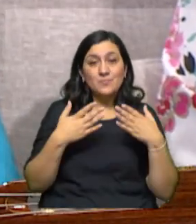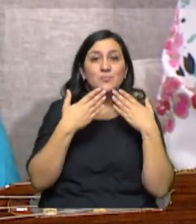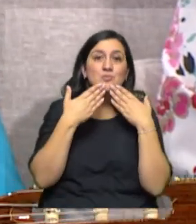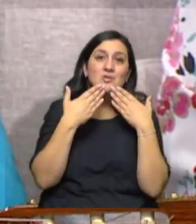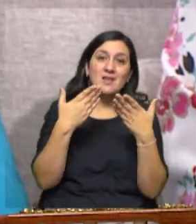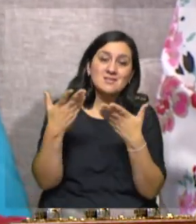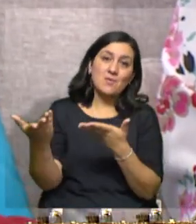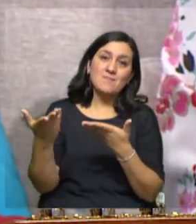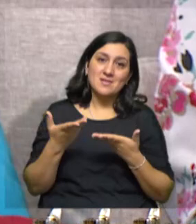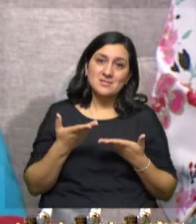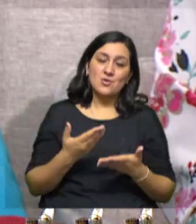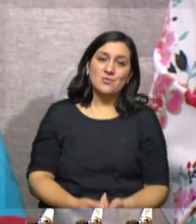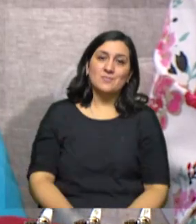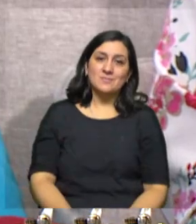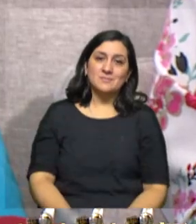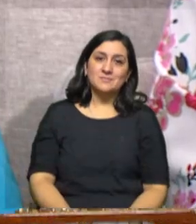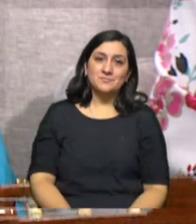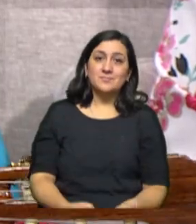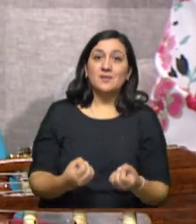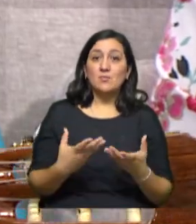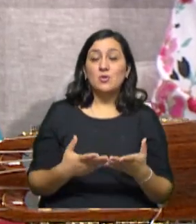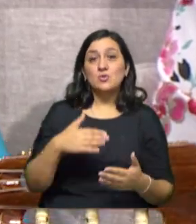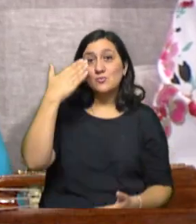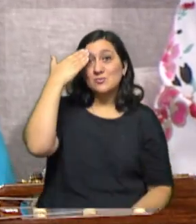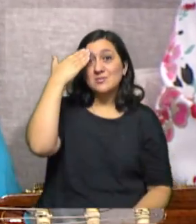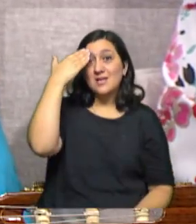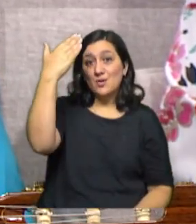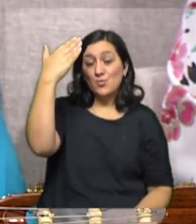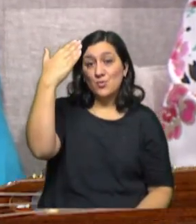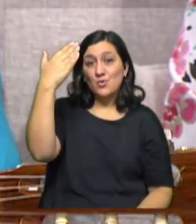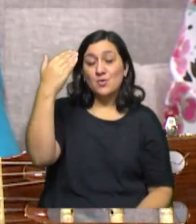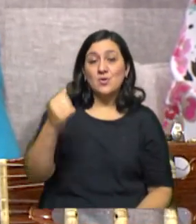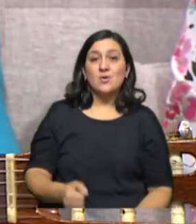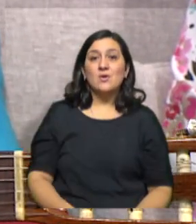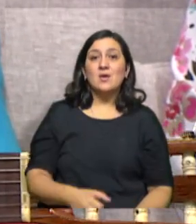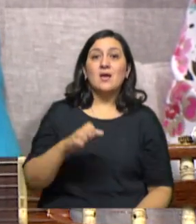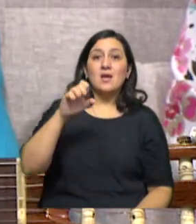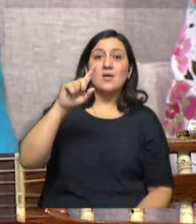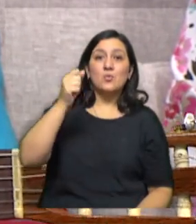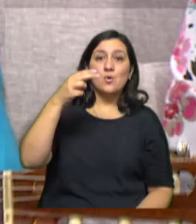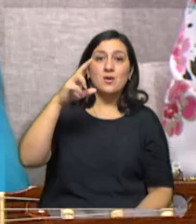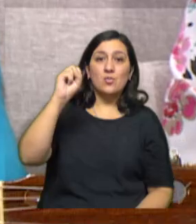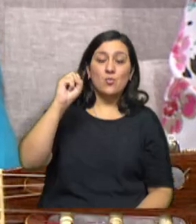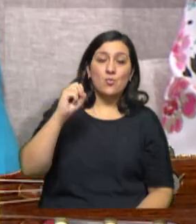por la invitación. Y bueno, y un saludo a Larva, que anda allá por Tacuarembó solucionando unos temas